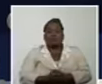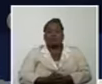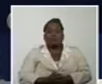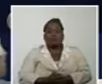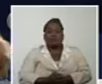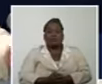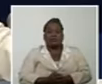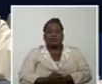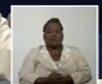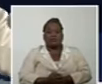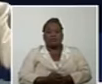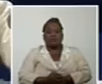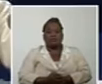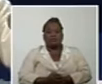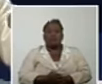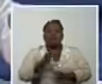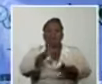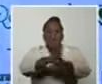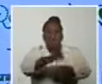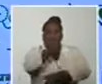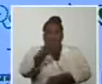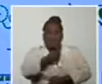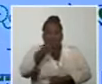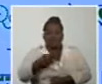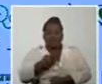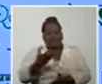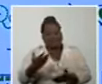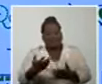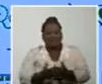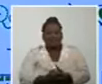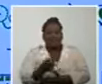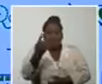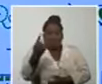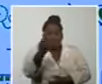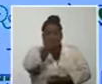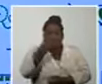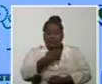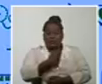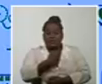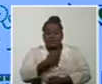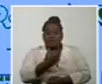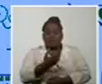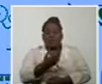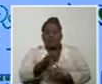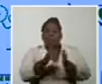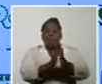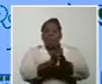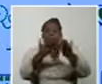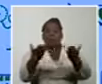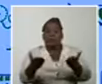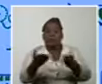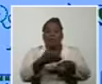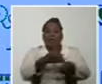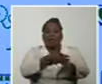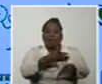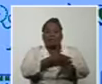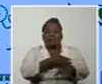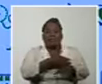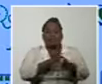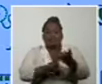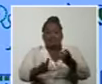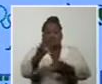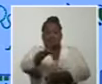realizado. Comenzamos, doctor, la ronda de preguntas. La primera pregunta formulada por el periódico Adelante de la provincia de